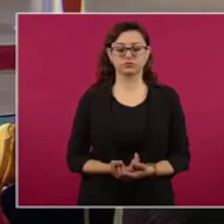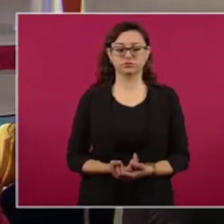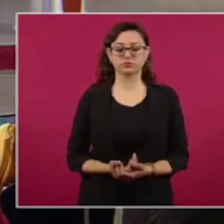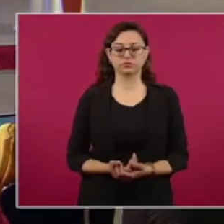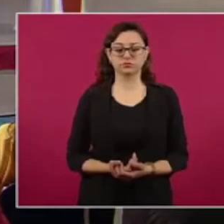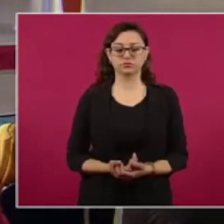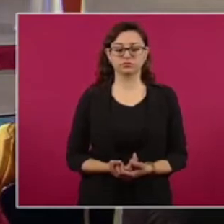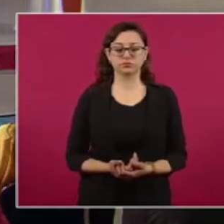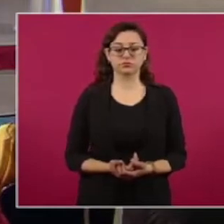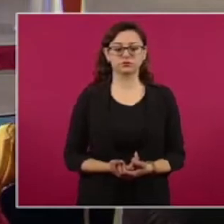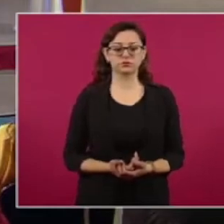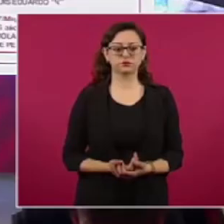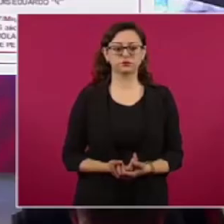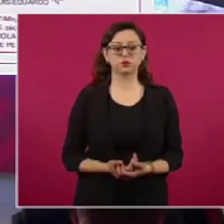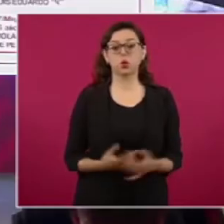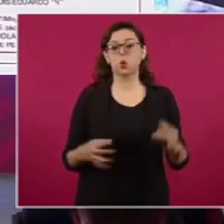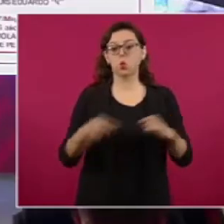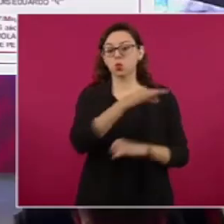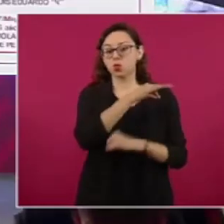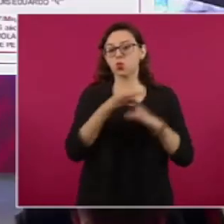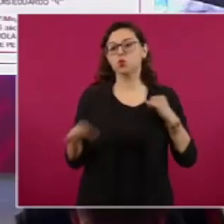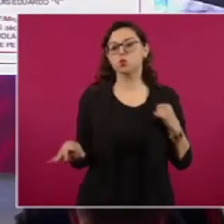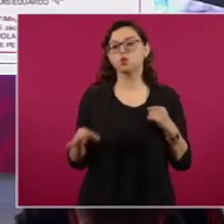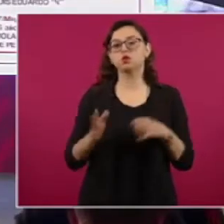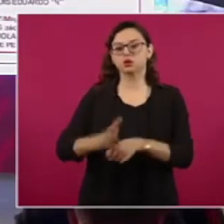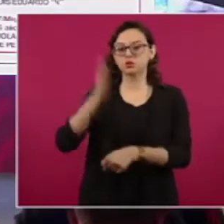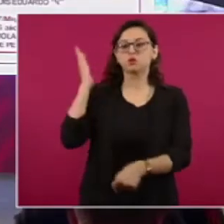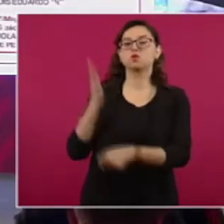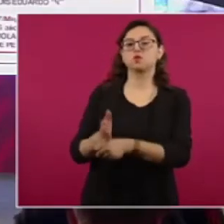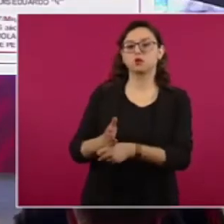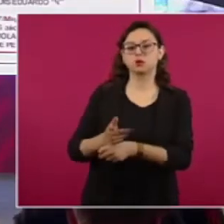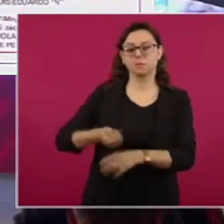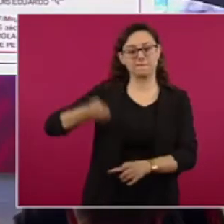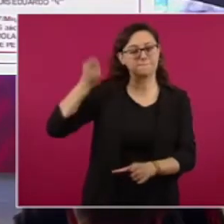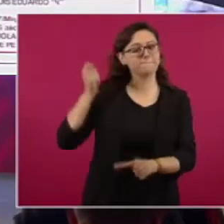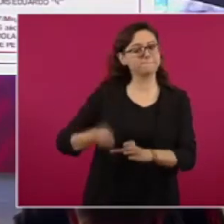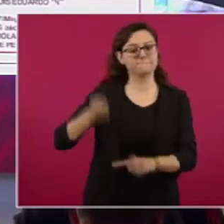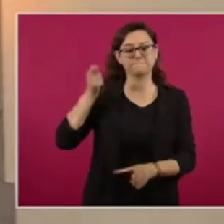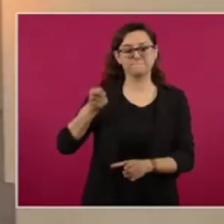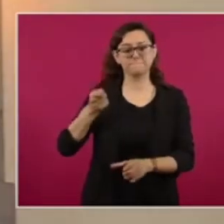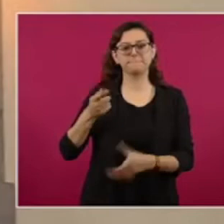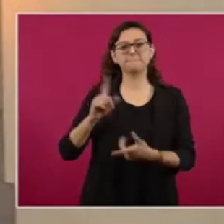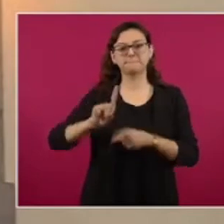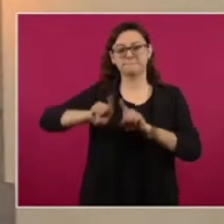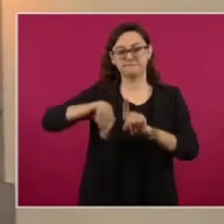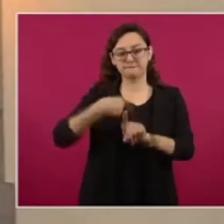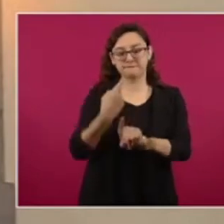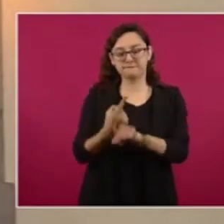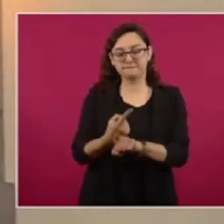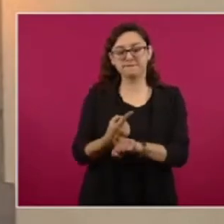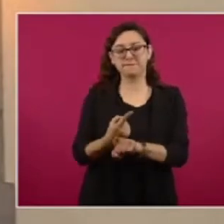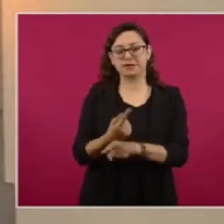60 años y una última por violación agravada en contra de una